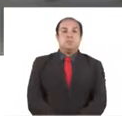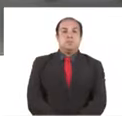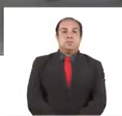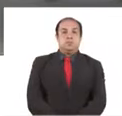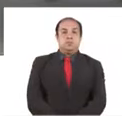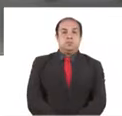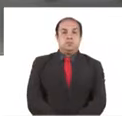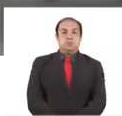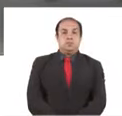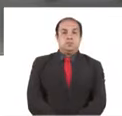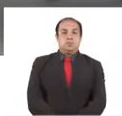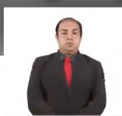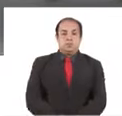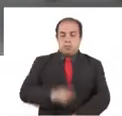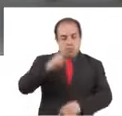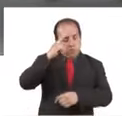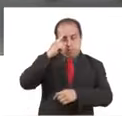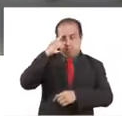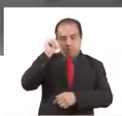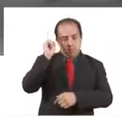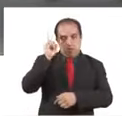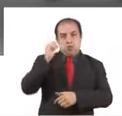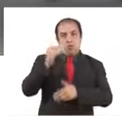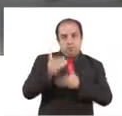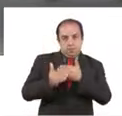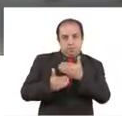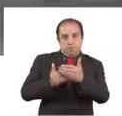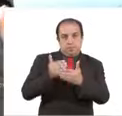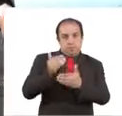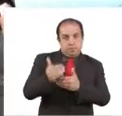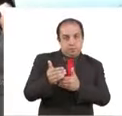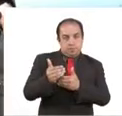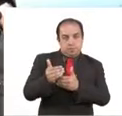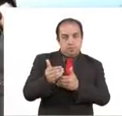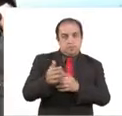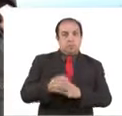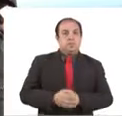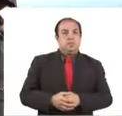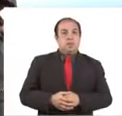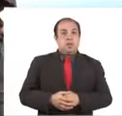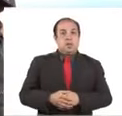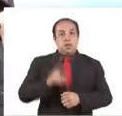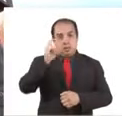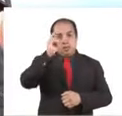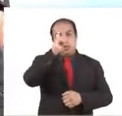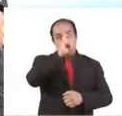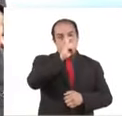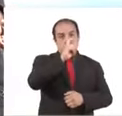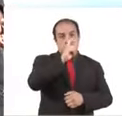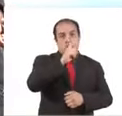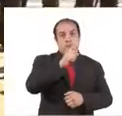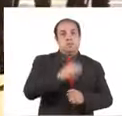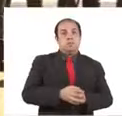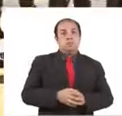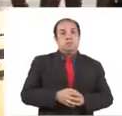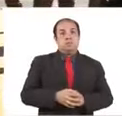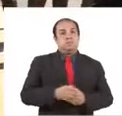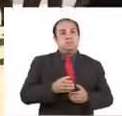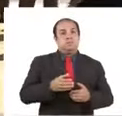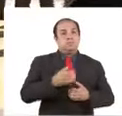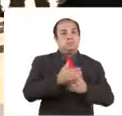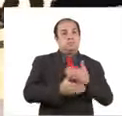Sabemos que no ha sido fácil, que ha sido un camino complejo, pasaron